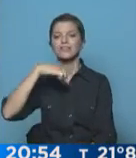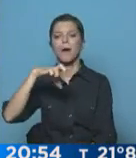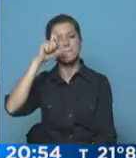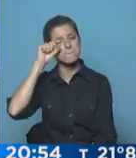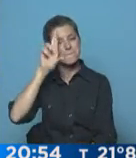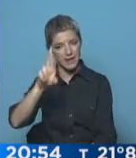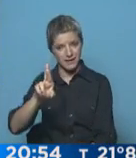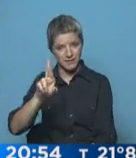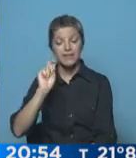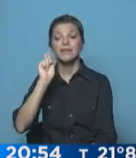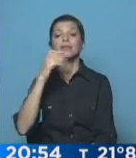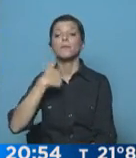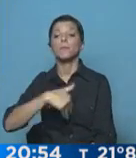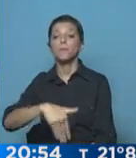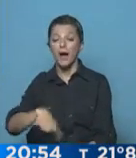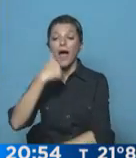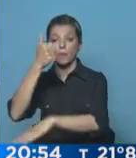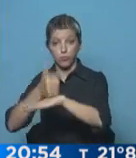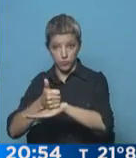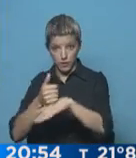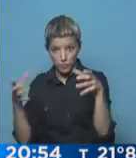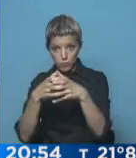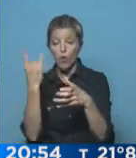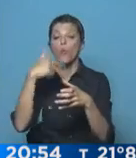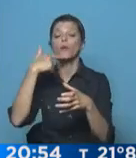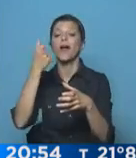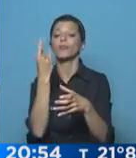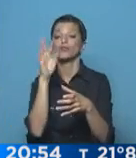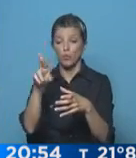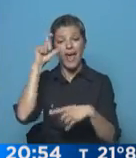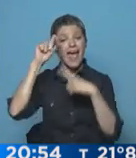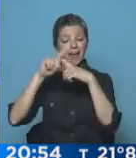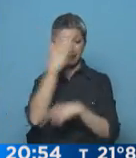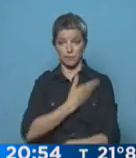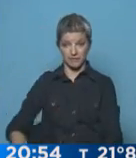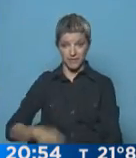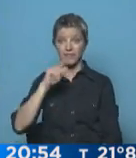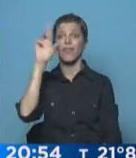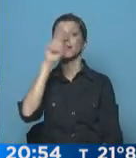y quien va a presidir la misión de unasur es el ex presidente dominicana leonel fernández